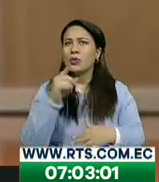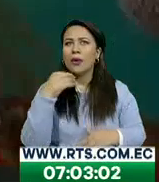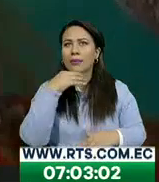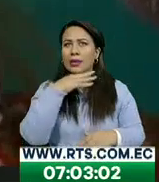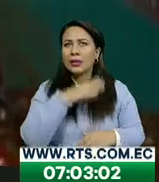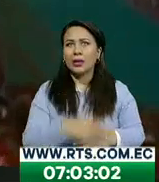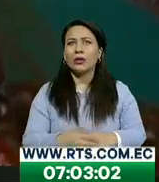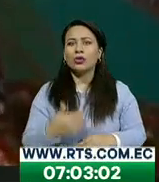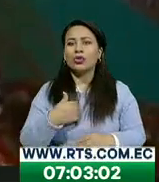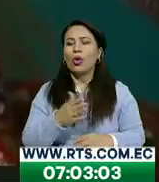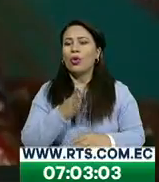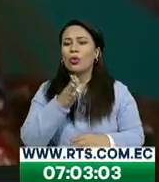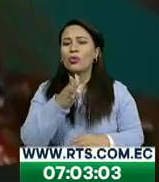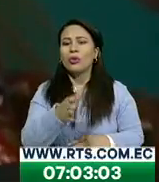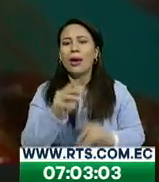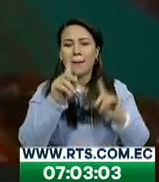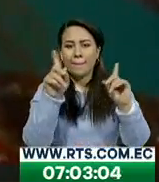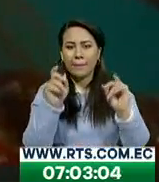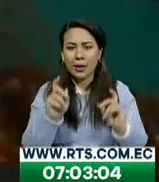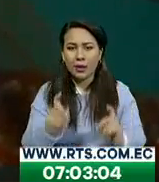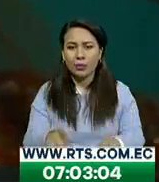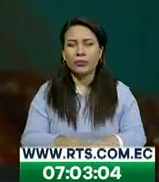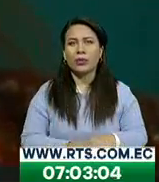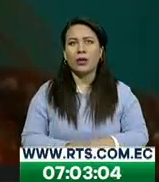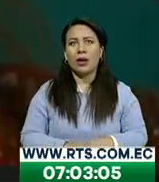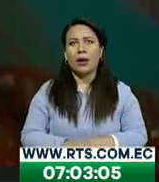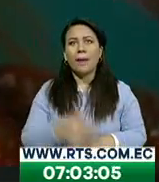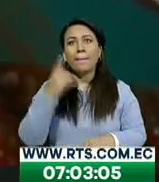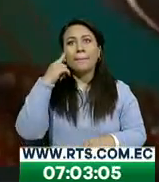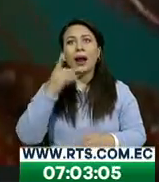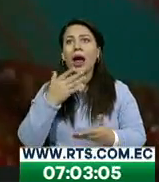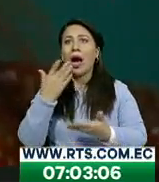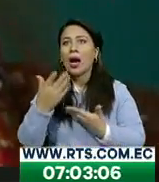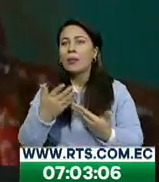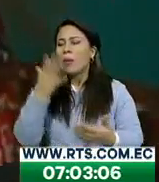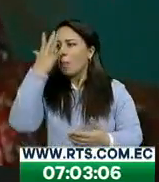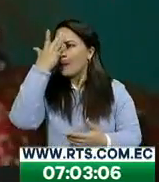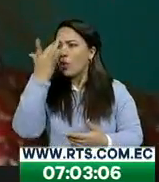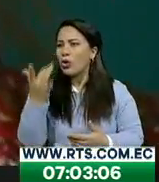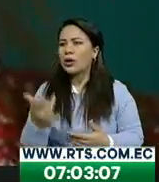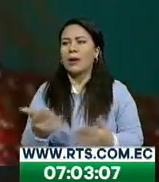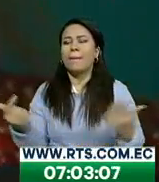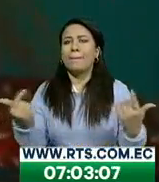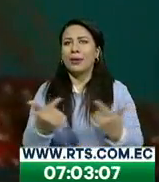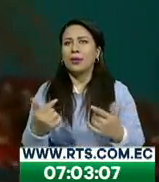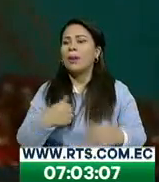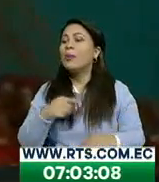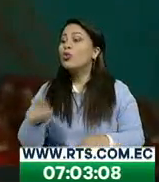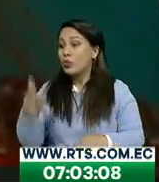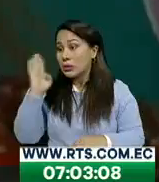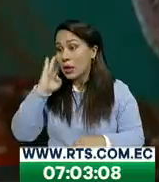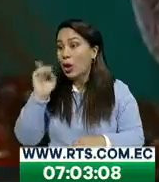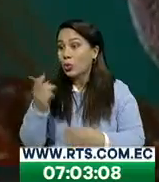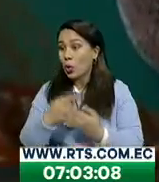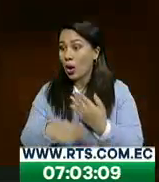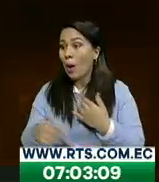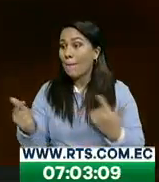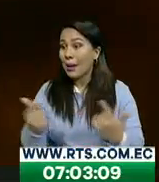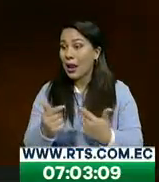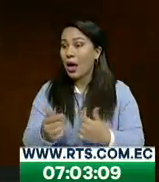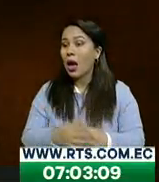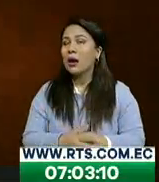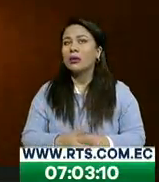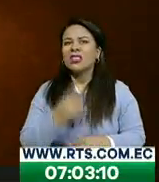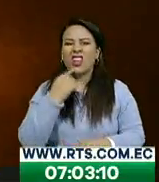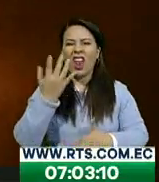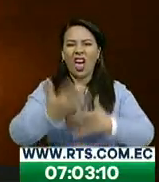fui a preguntarle al día siguiente para arreglar el problema, por qué fue, ella salió más agresiva. Según la